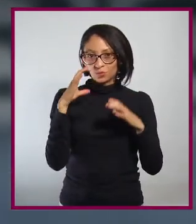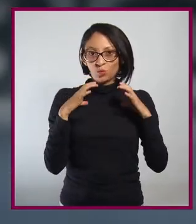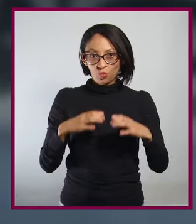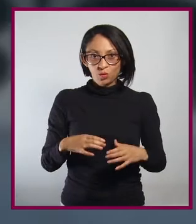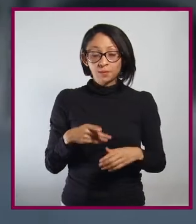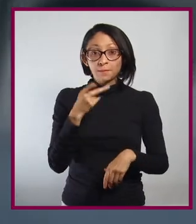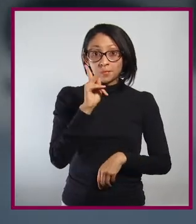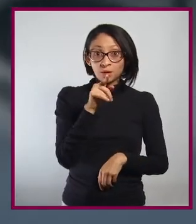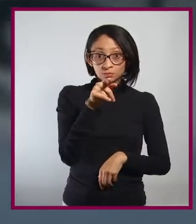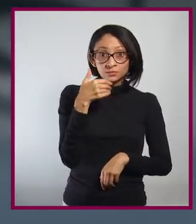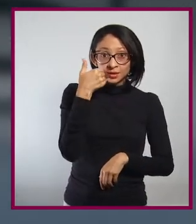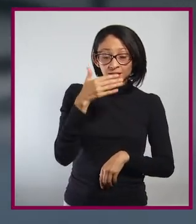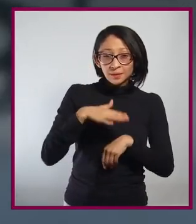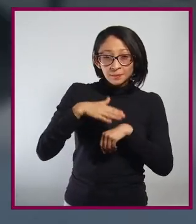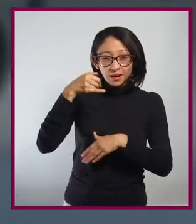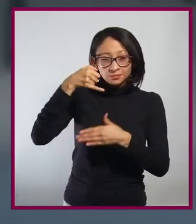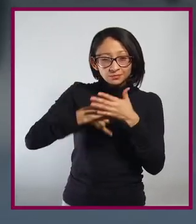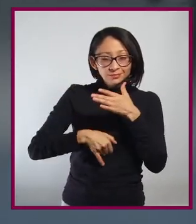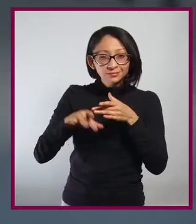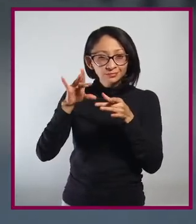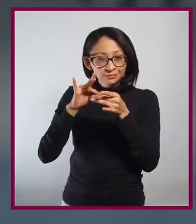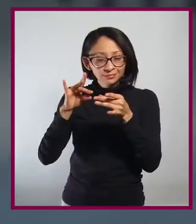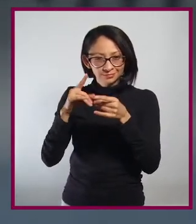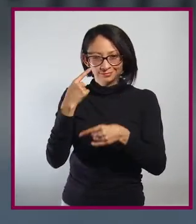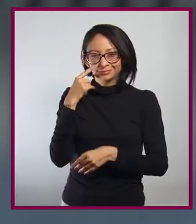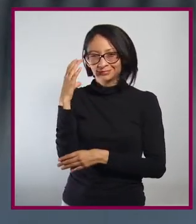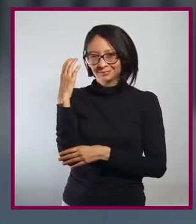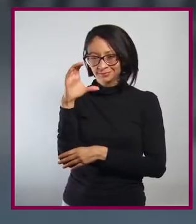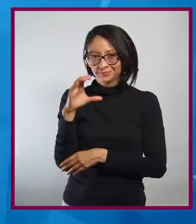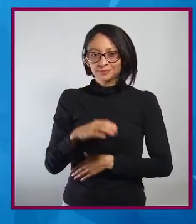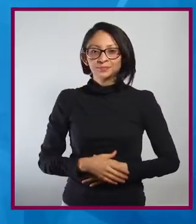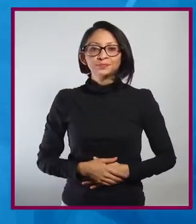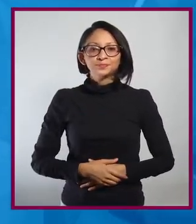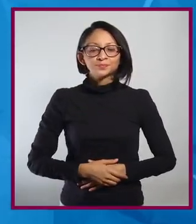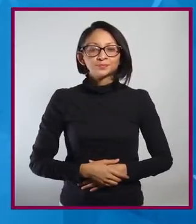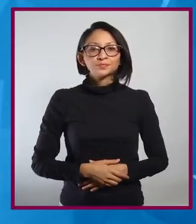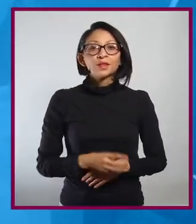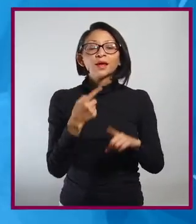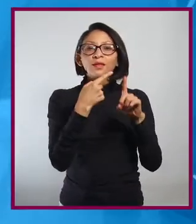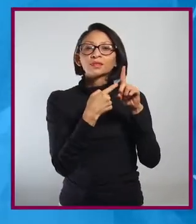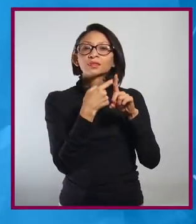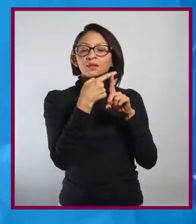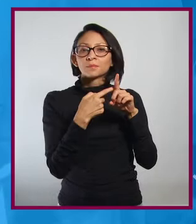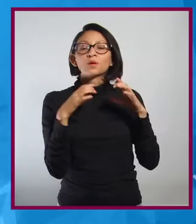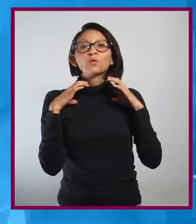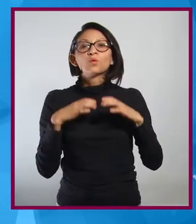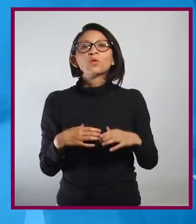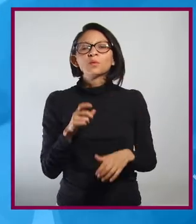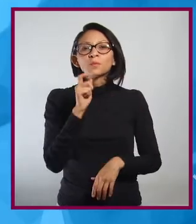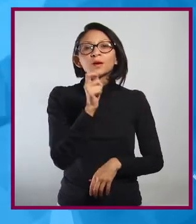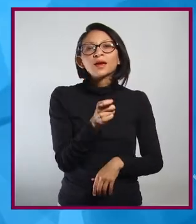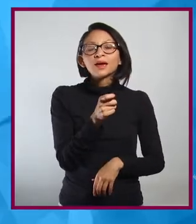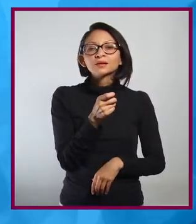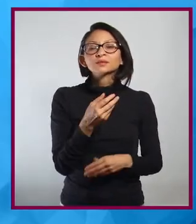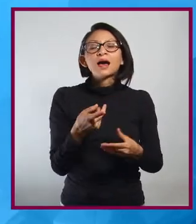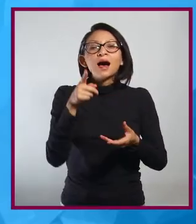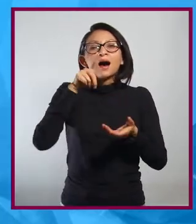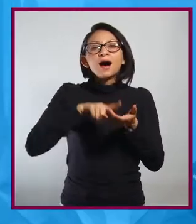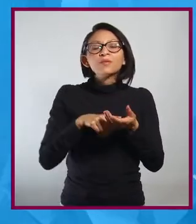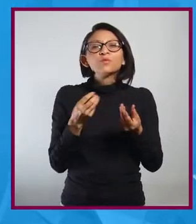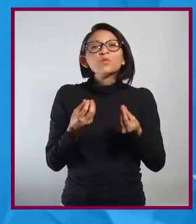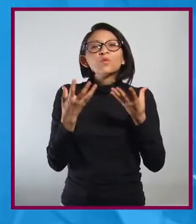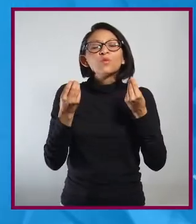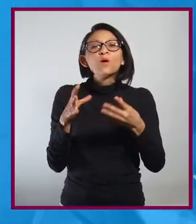si queremos saber más sobre este signo vital, acompáñenme a ver la siguiente cápsula. La temperatura corporal se define como el grado de